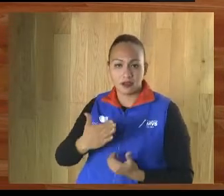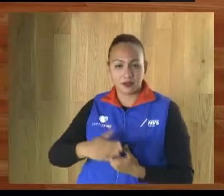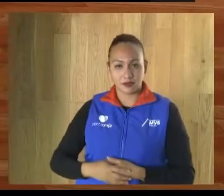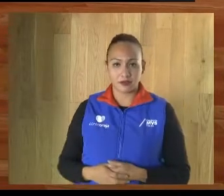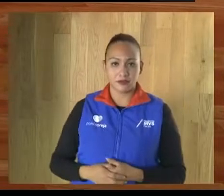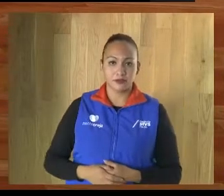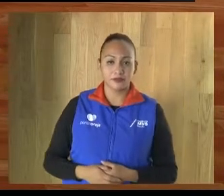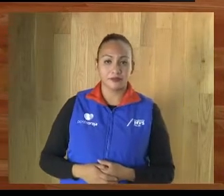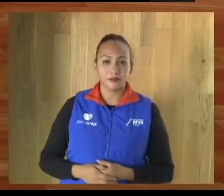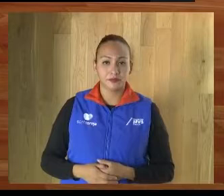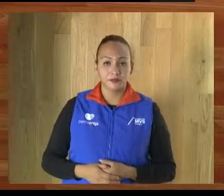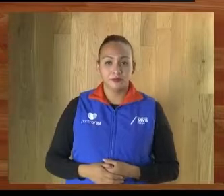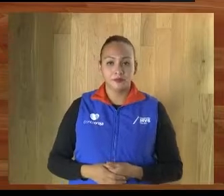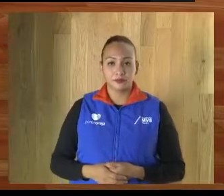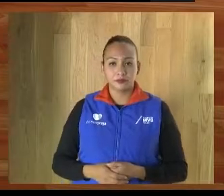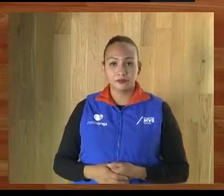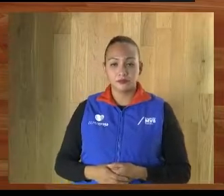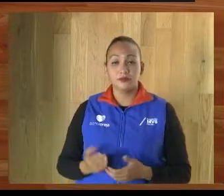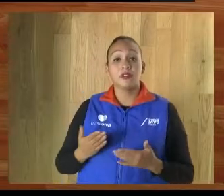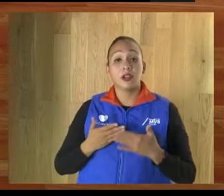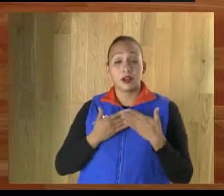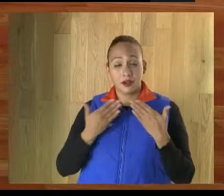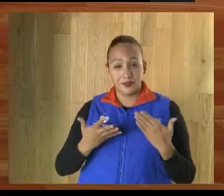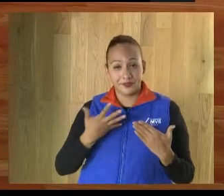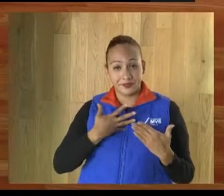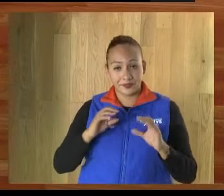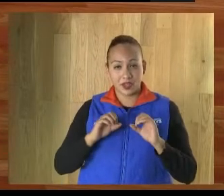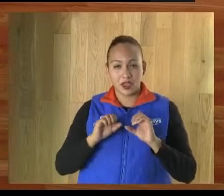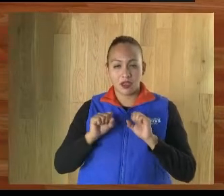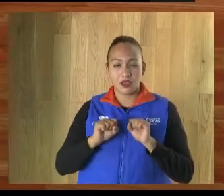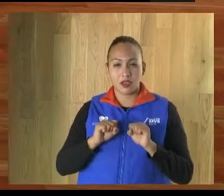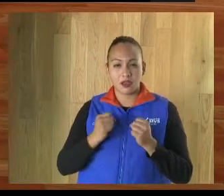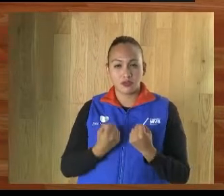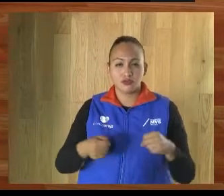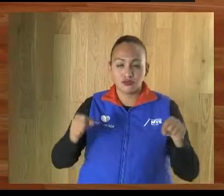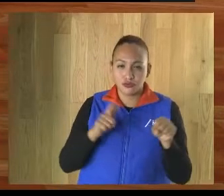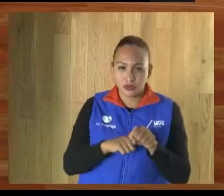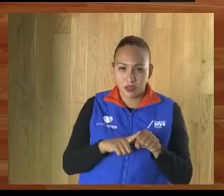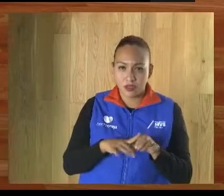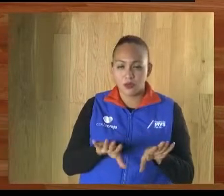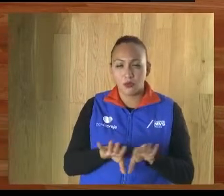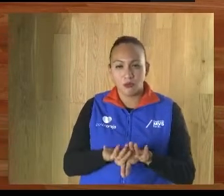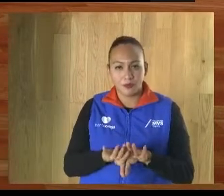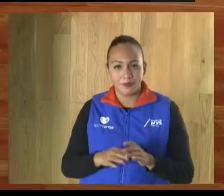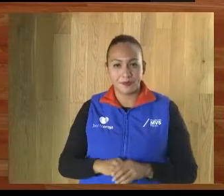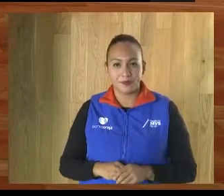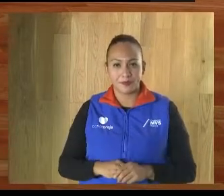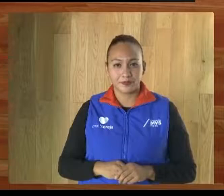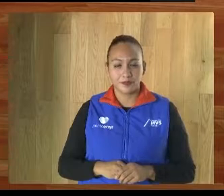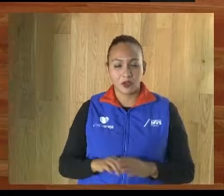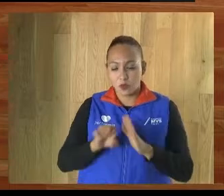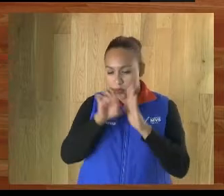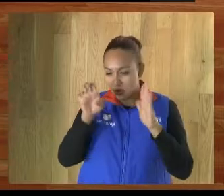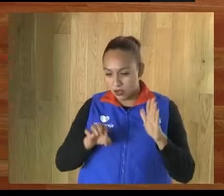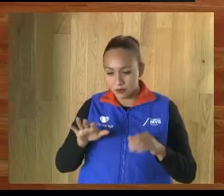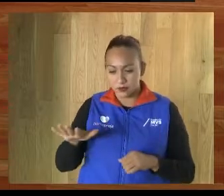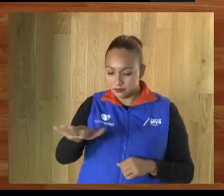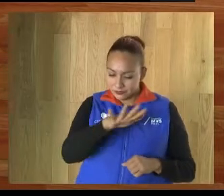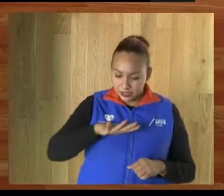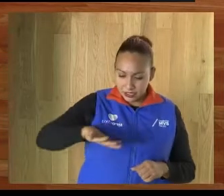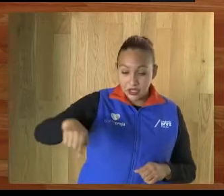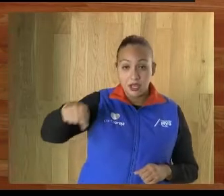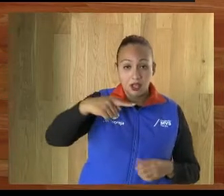pues tenemos a una sociedad que un cóctel donde consumir, donde